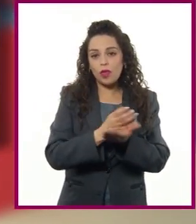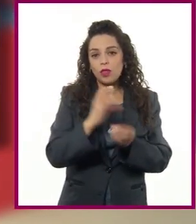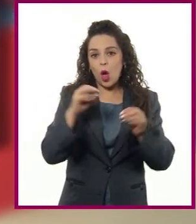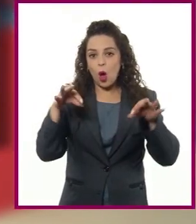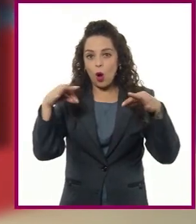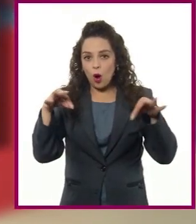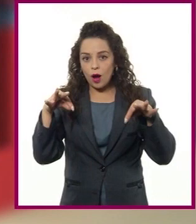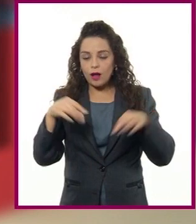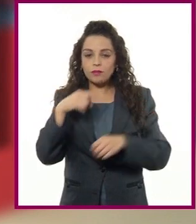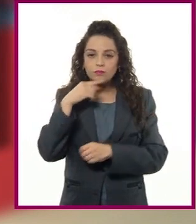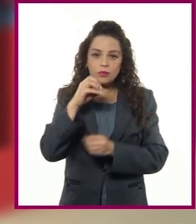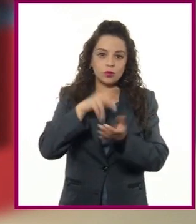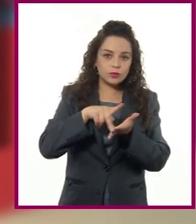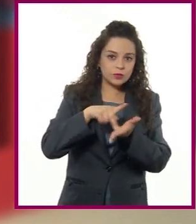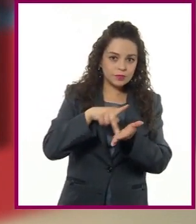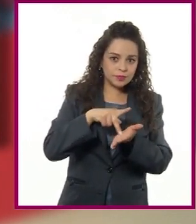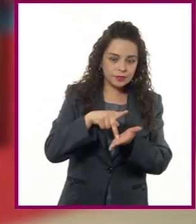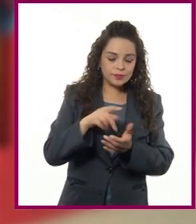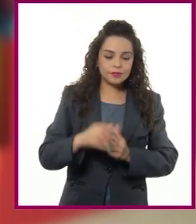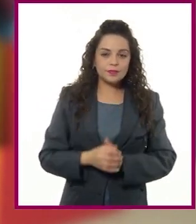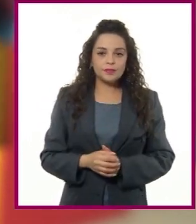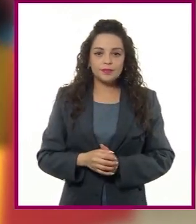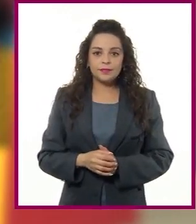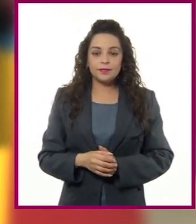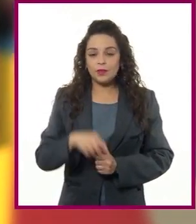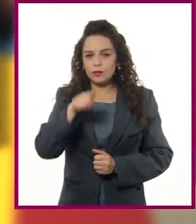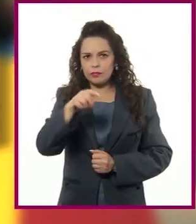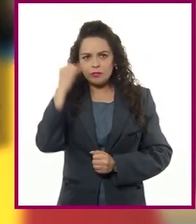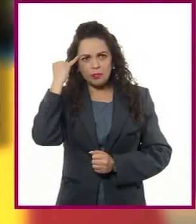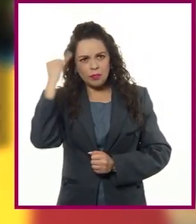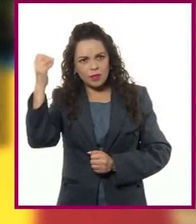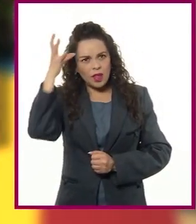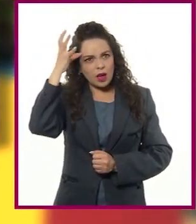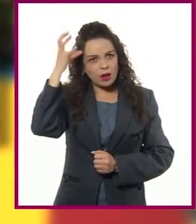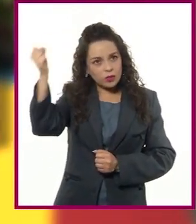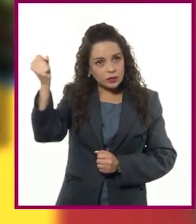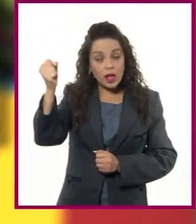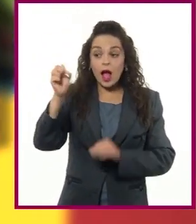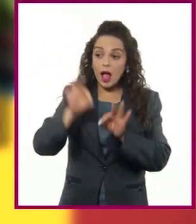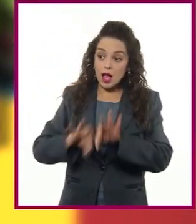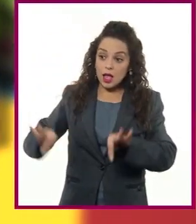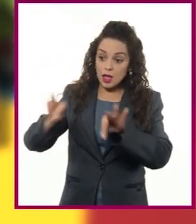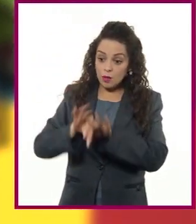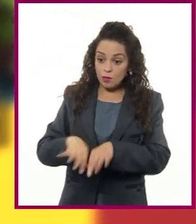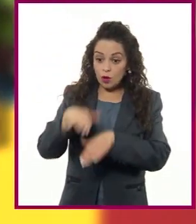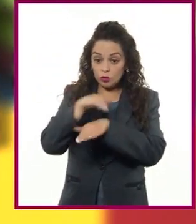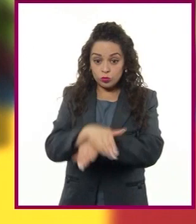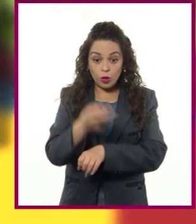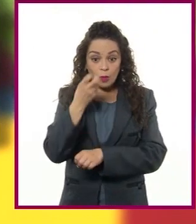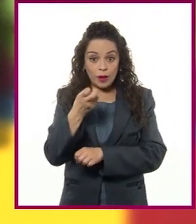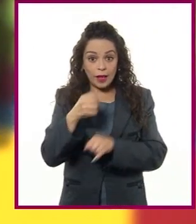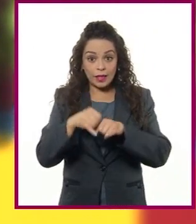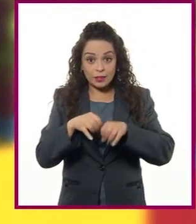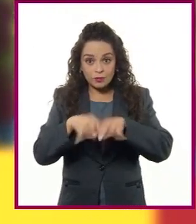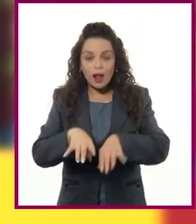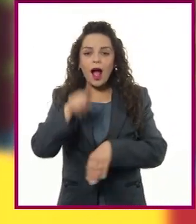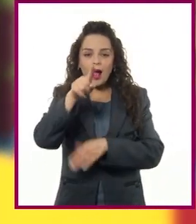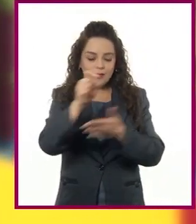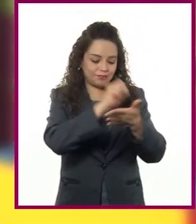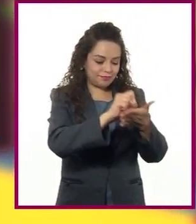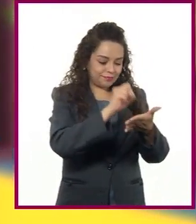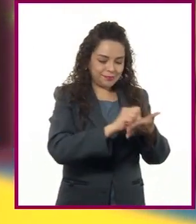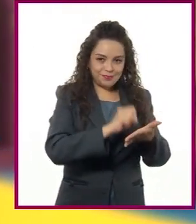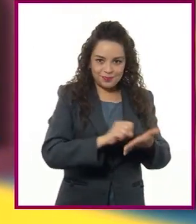un bolígrafo o un lápiz para anotar las ideas y conceptos relevantes del contenido que desarrollaremos.